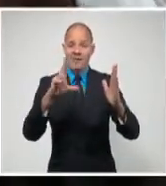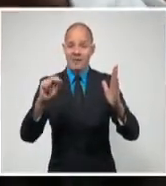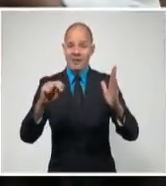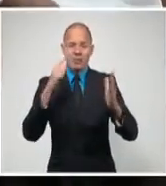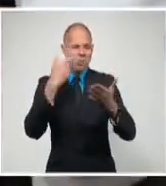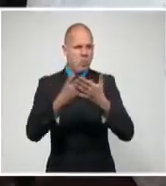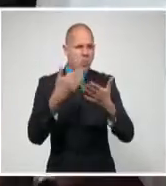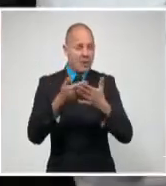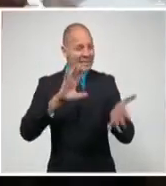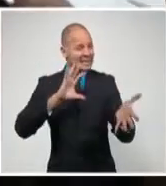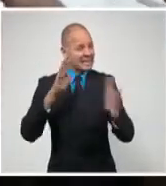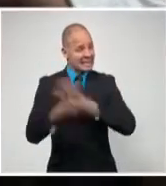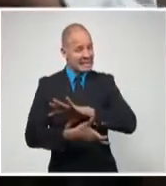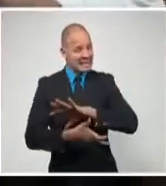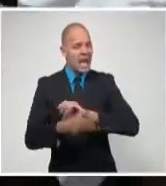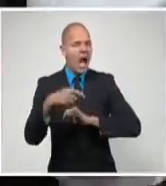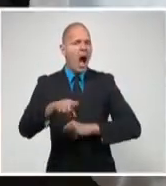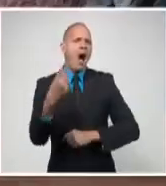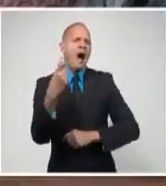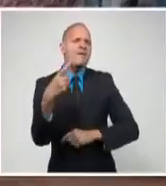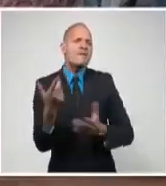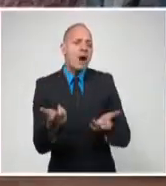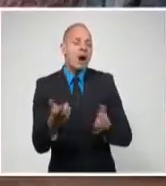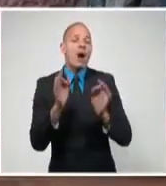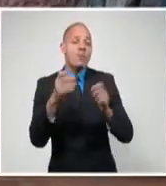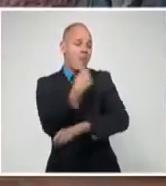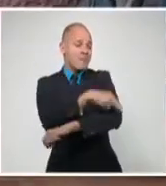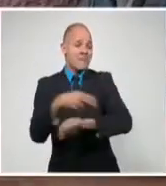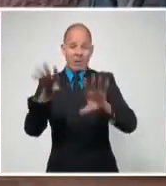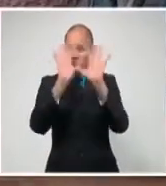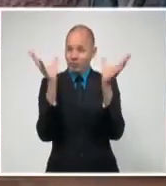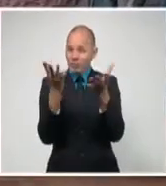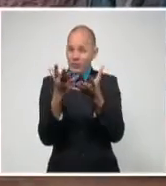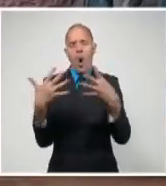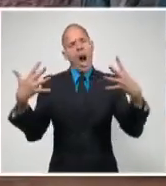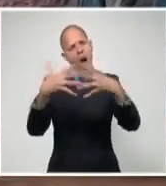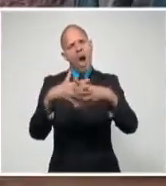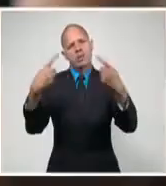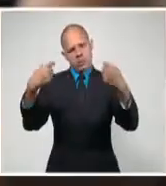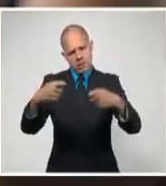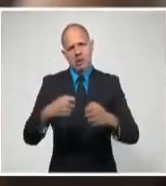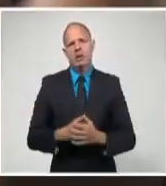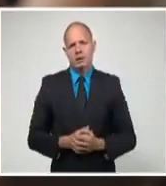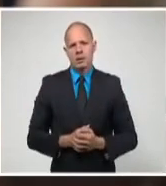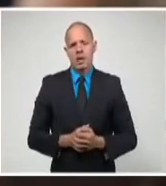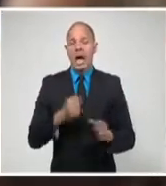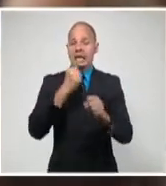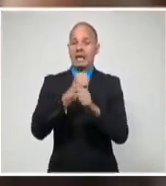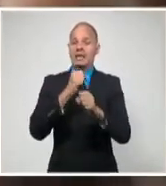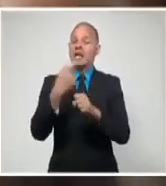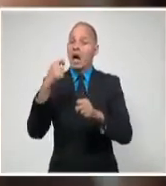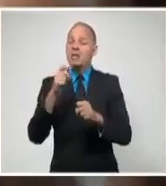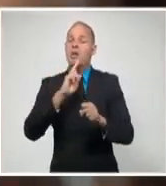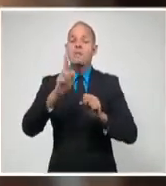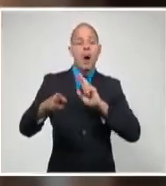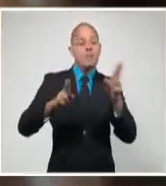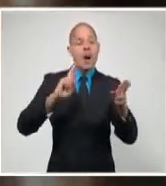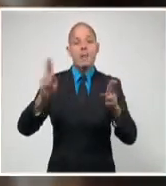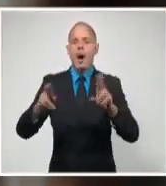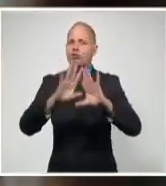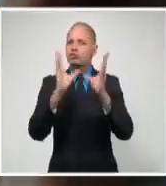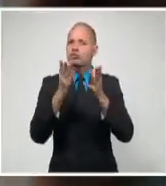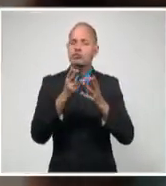de proceder como un equipo global, donde las tareas deben coordinarse y distribuirse de forma organizada,